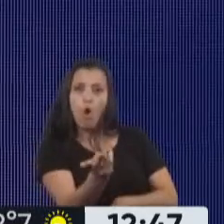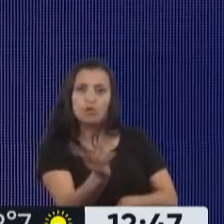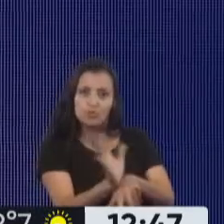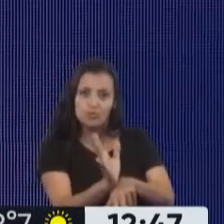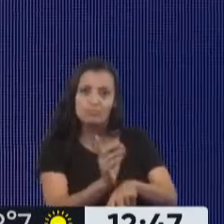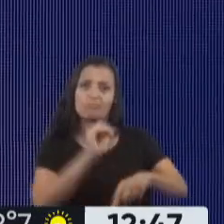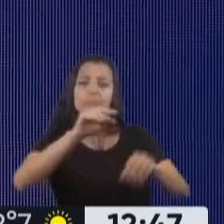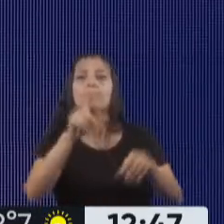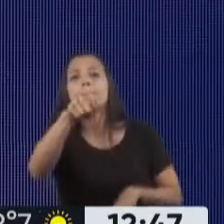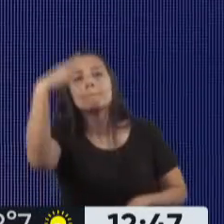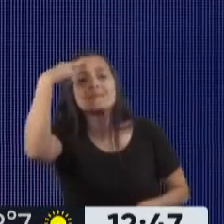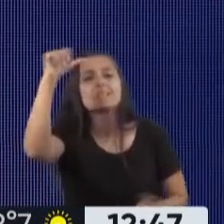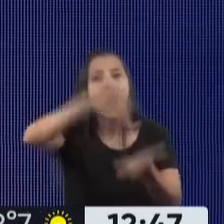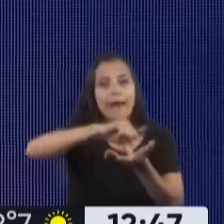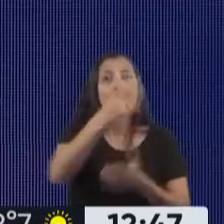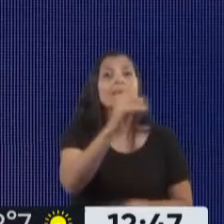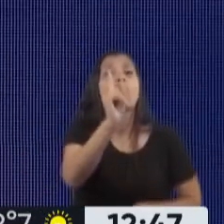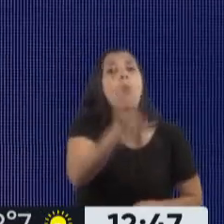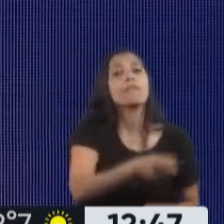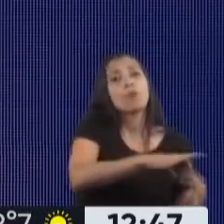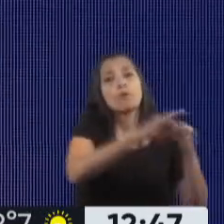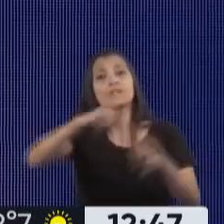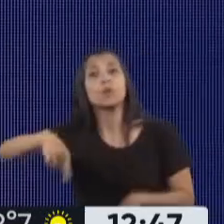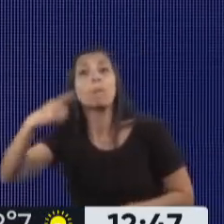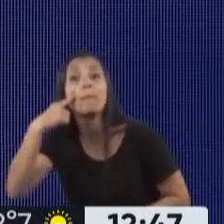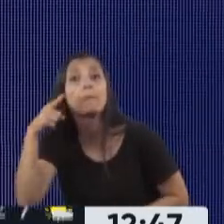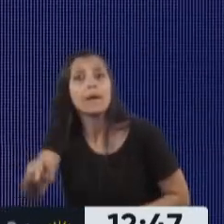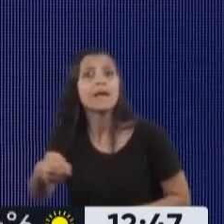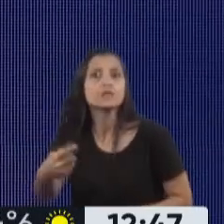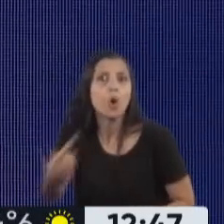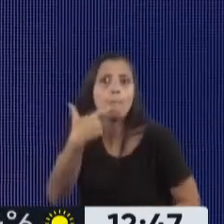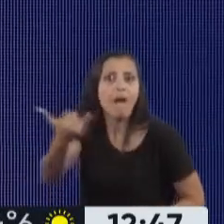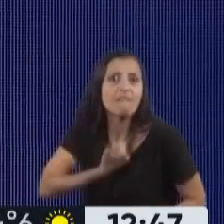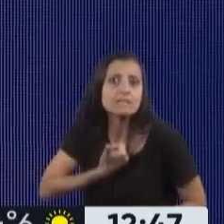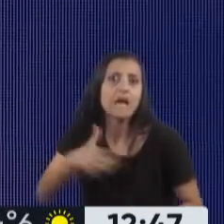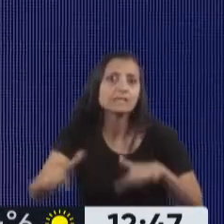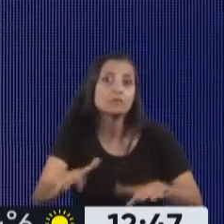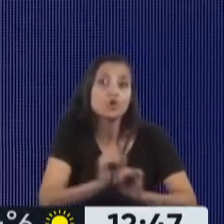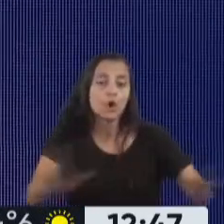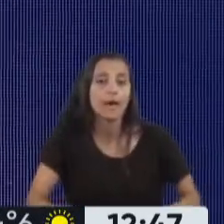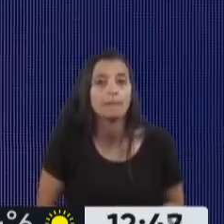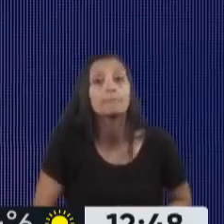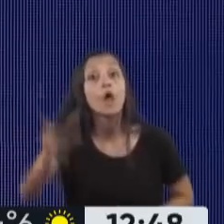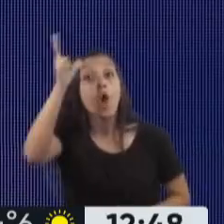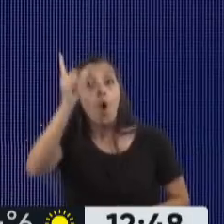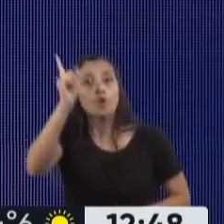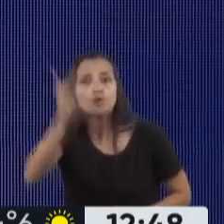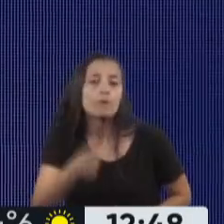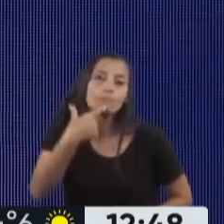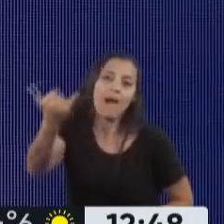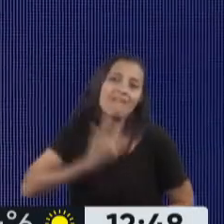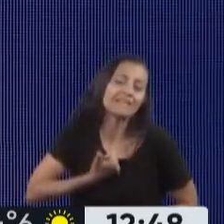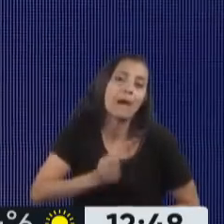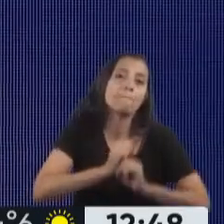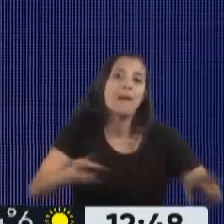cuando un país tiene 4% del PBI de déficit gemelos es una alerta amarilla, 8 es una alerta roja porque van